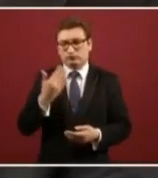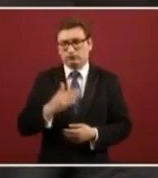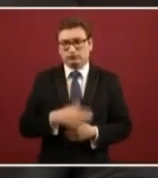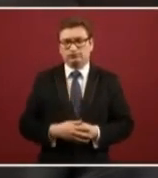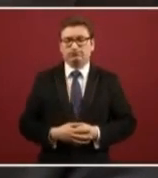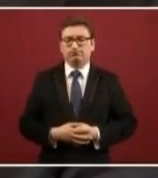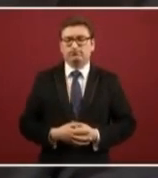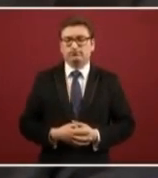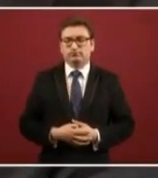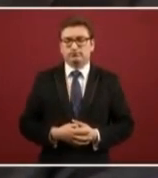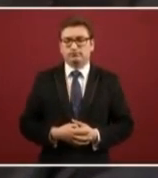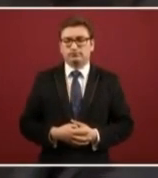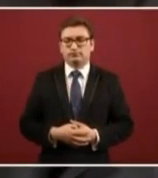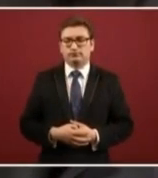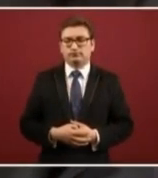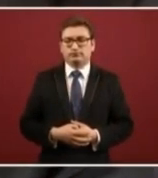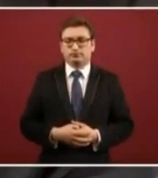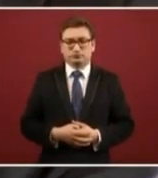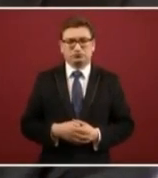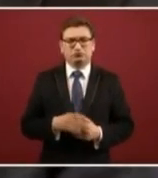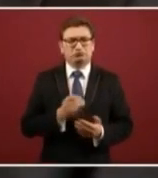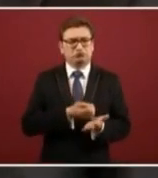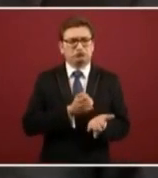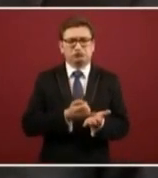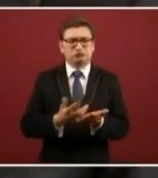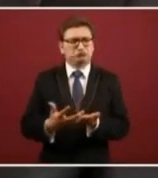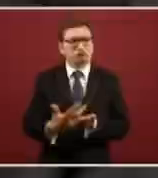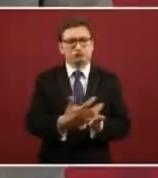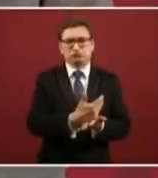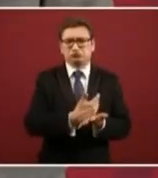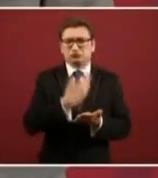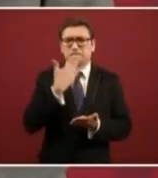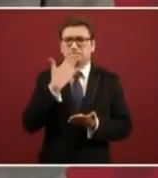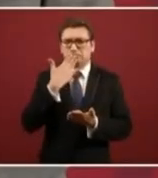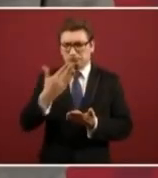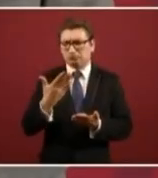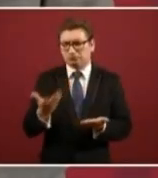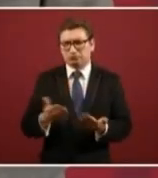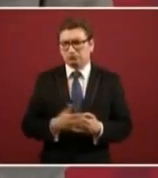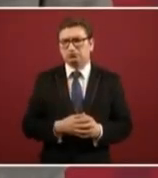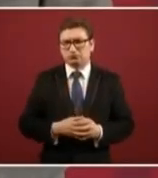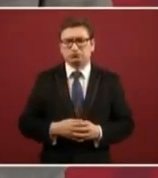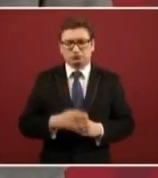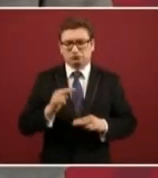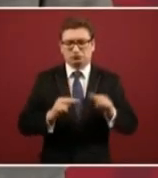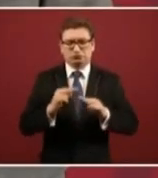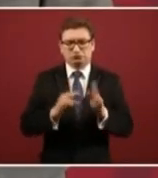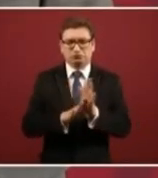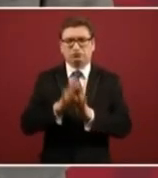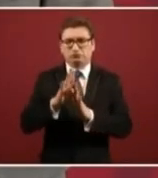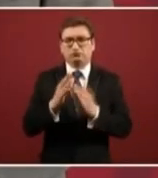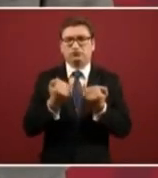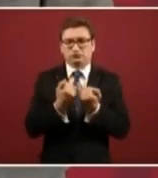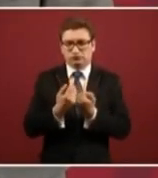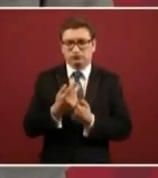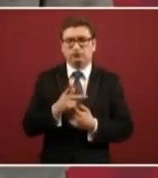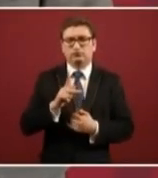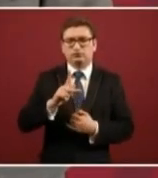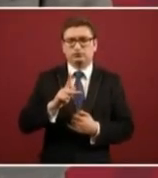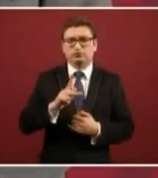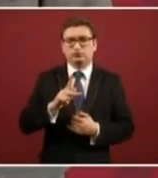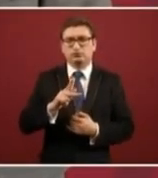afortunadamente está bien, está aumentando, y con el plan de